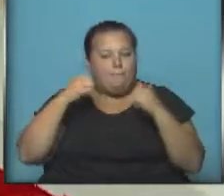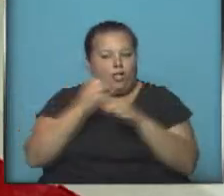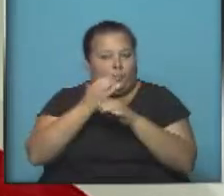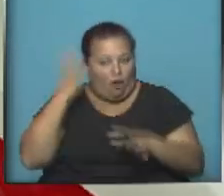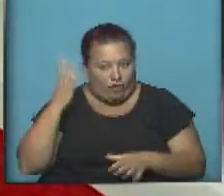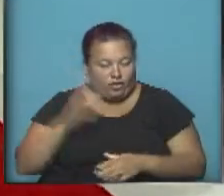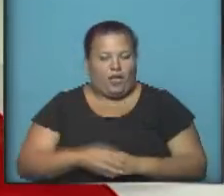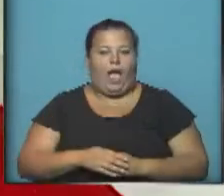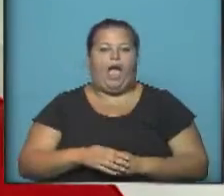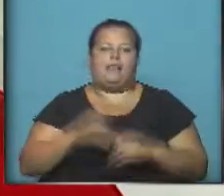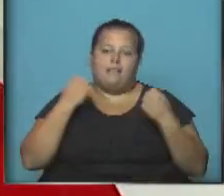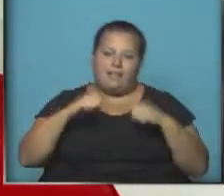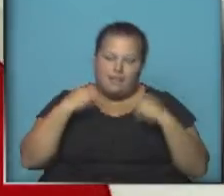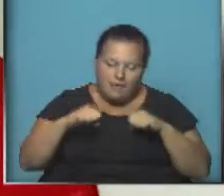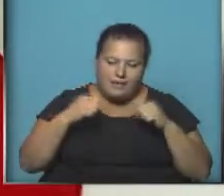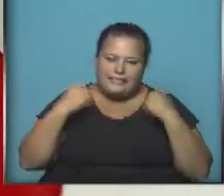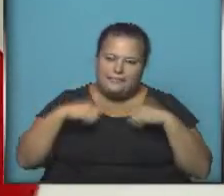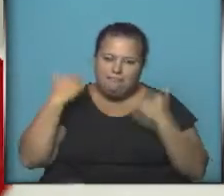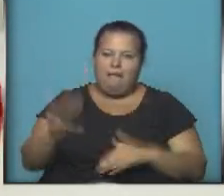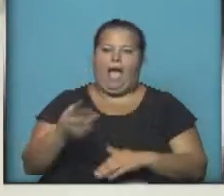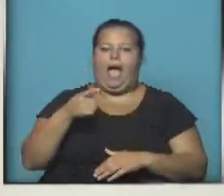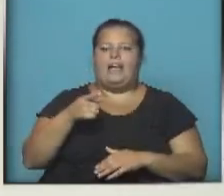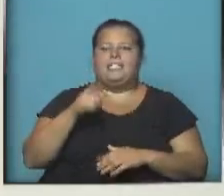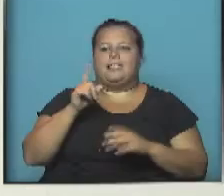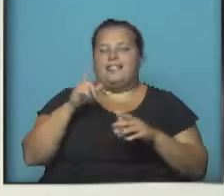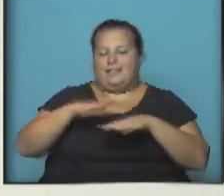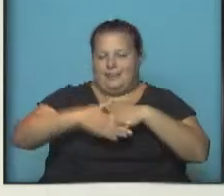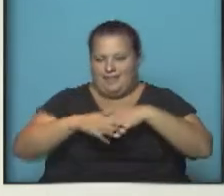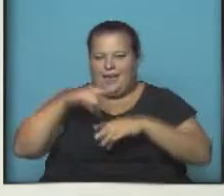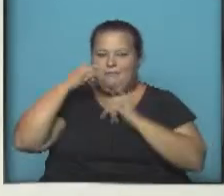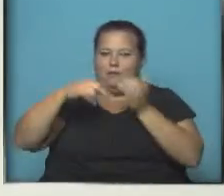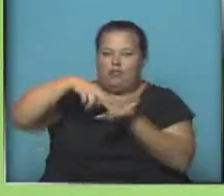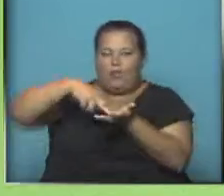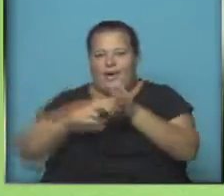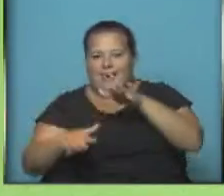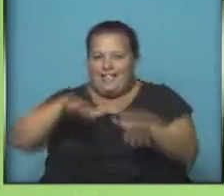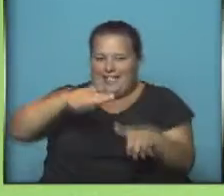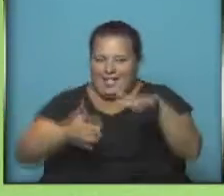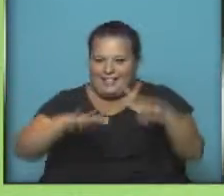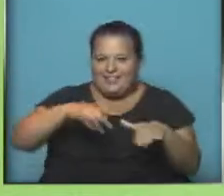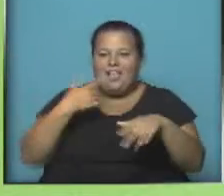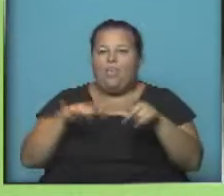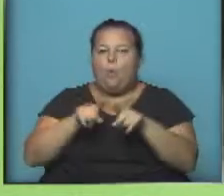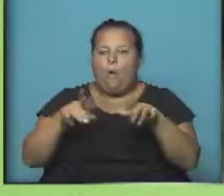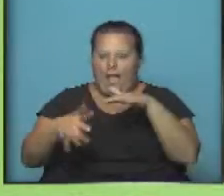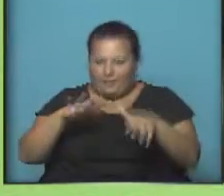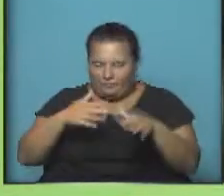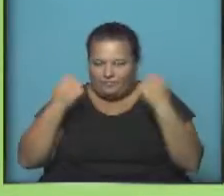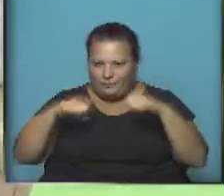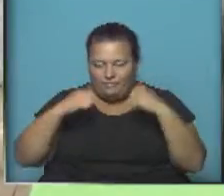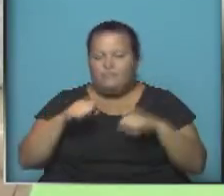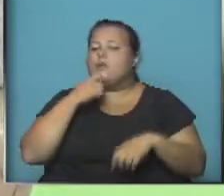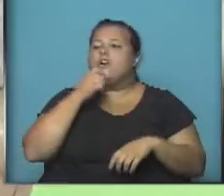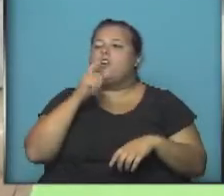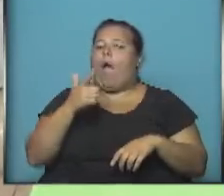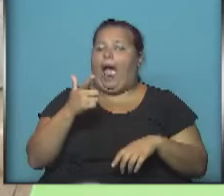profesionales, se practica y se entrena la propiocepción, esto que hablábamos del equilibrio. Esto, ¿no? Esto, de manejar esto, aunque